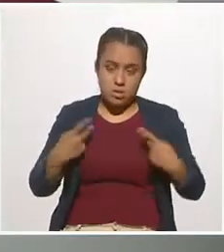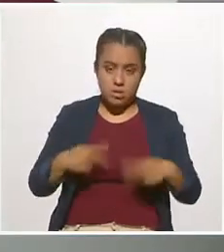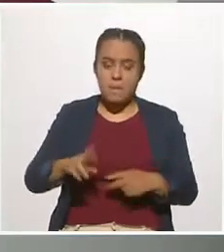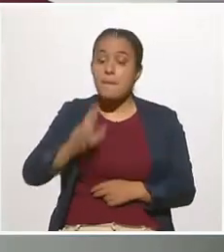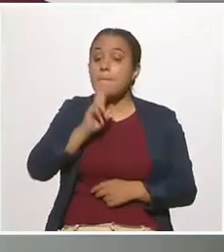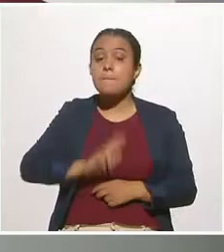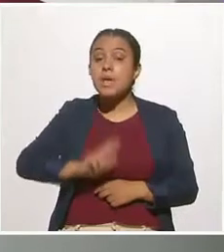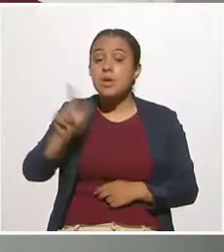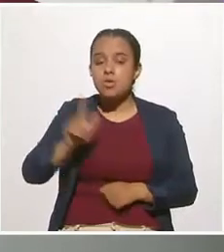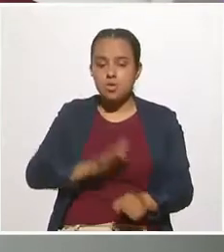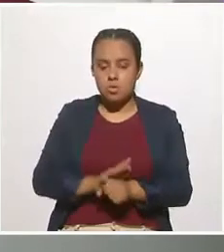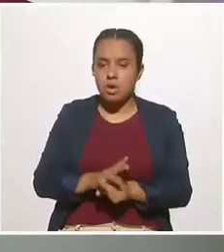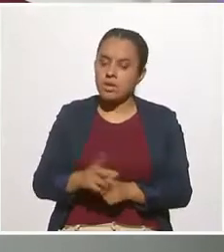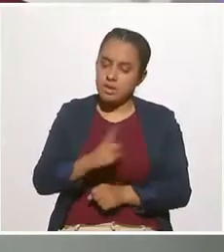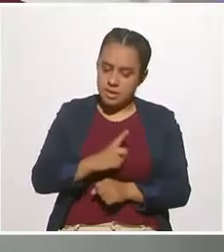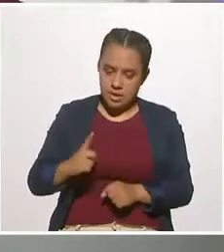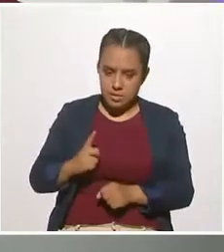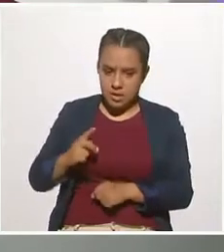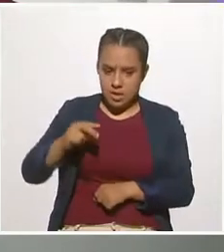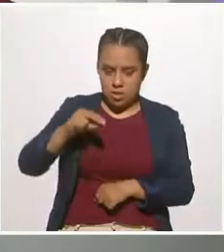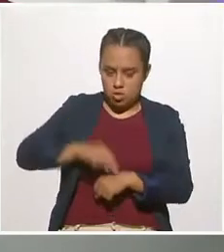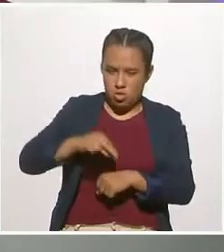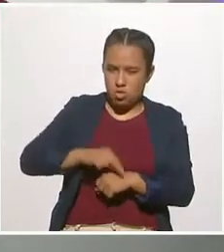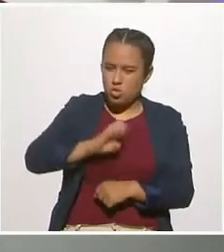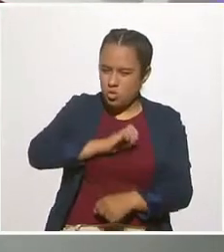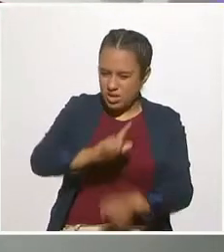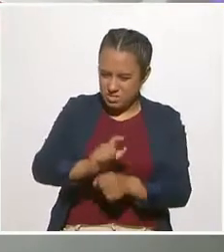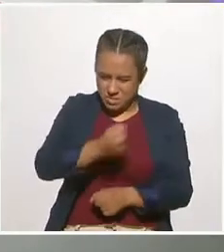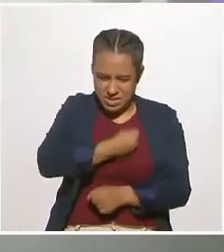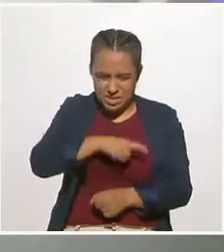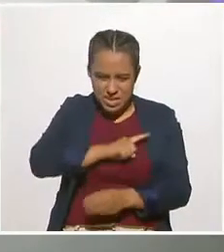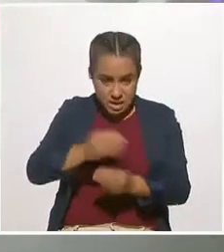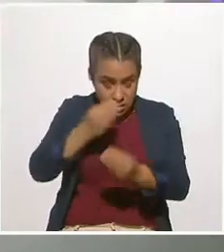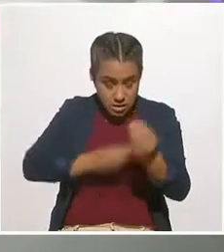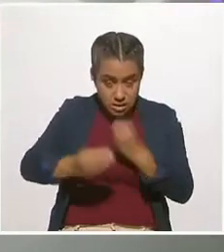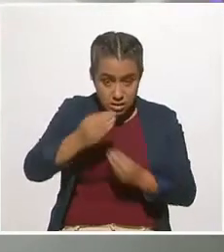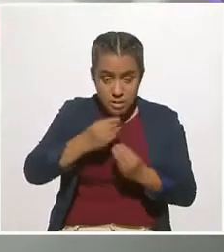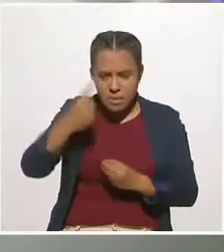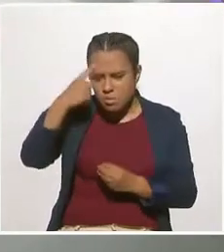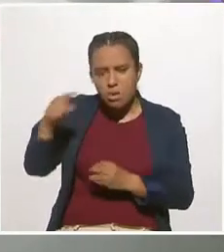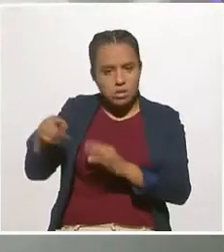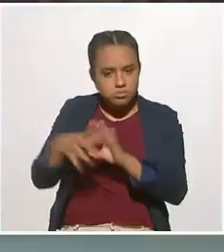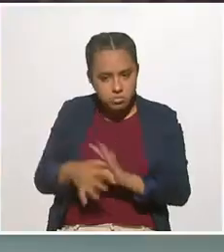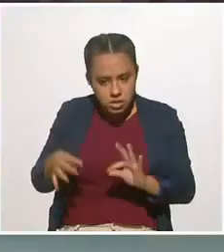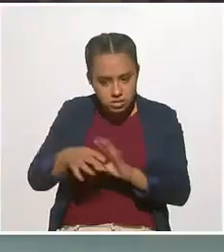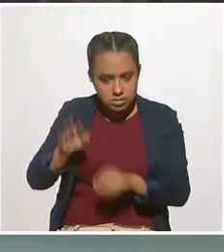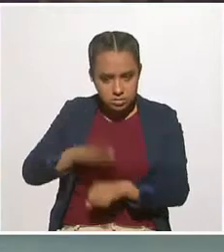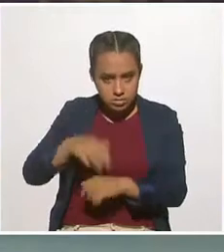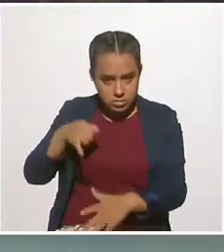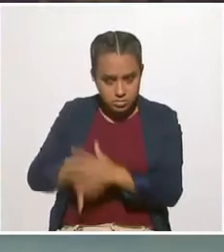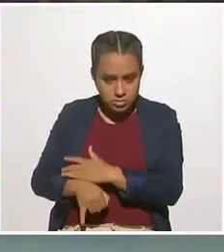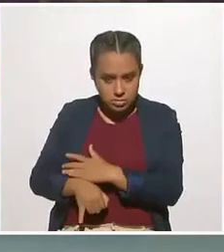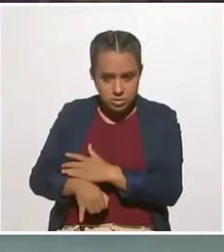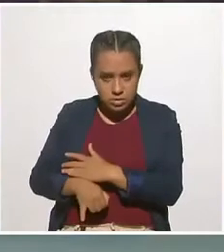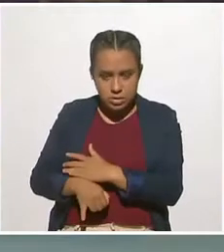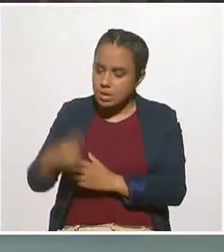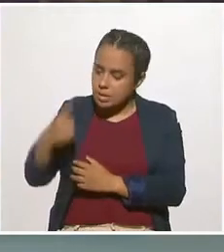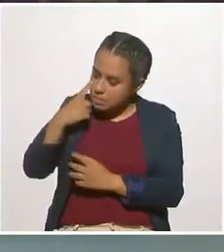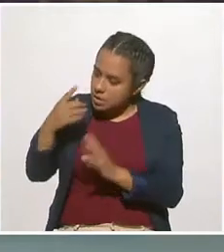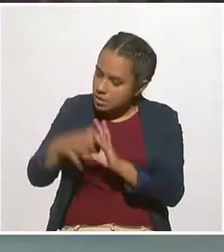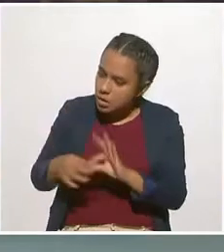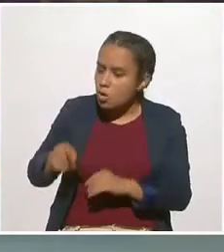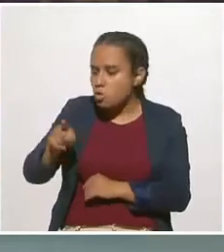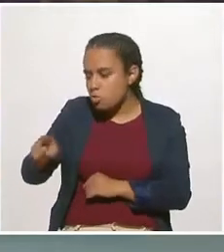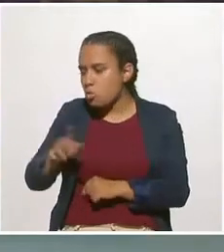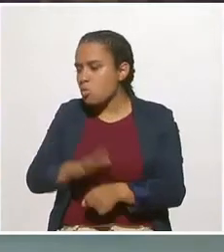valorado por un nutriólogo especialista para que explique y bueno, pues así le diga cuál cuál es el aporte calórico y